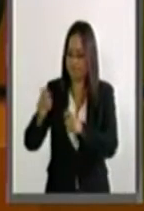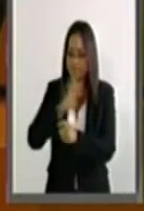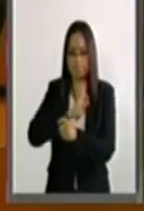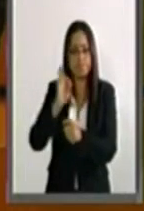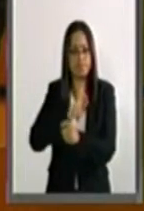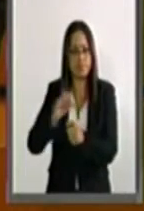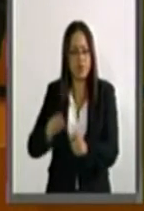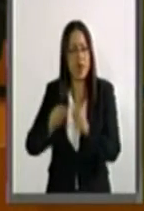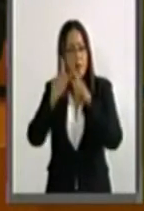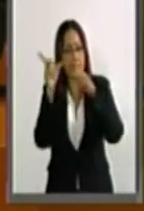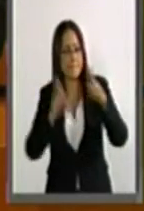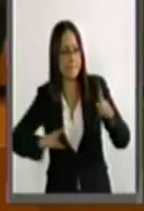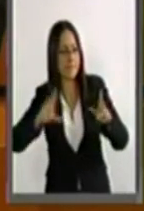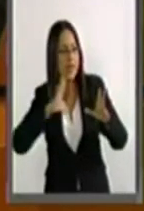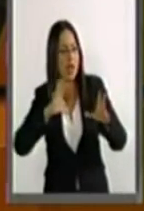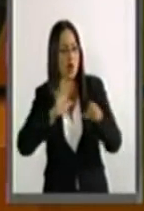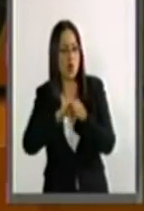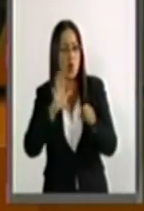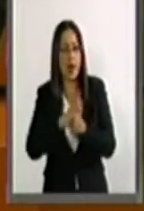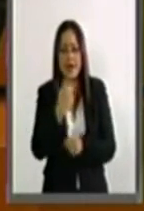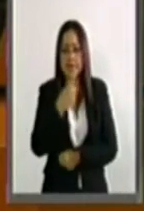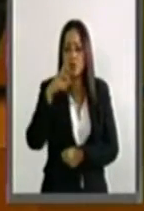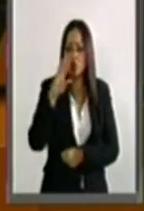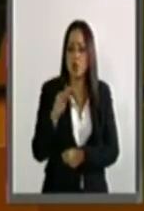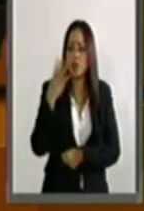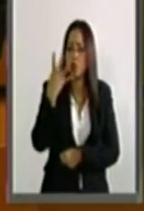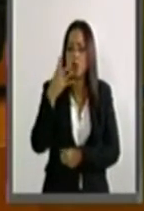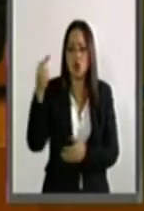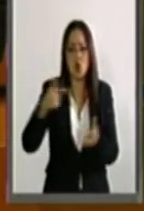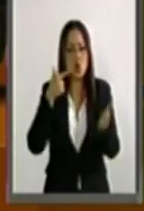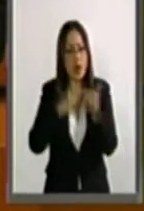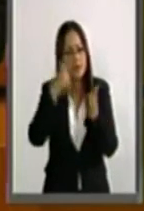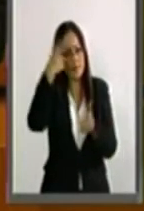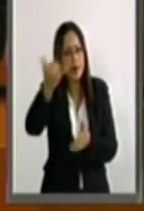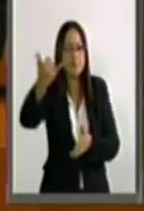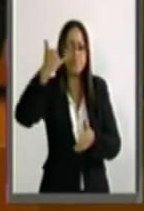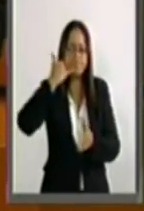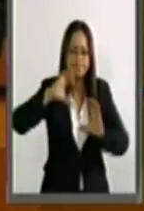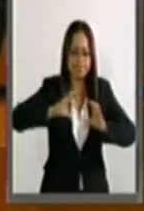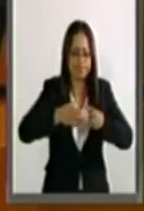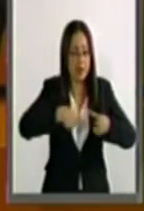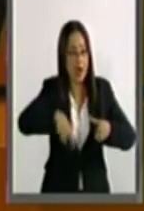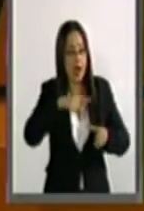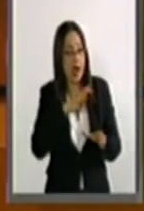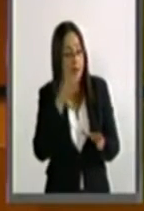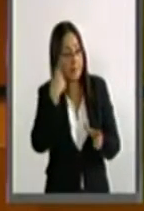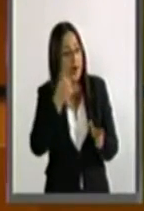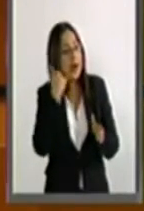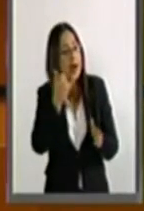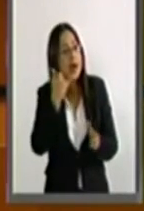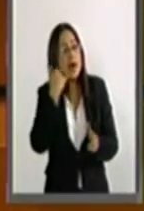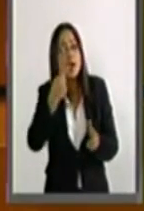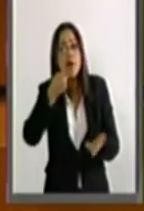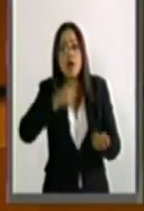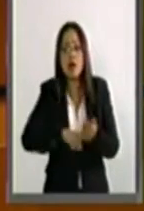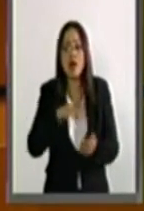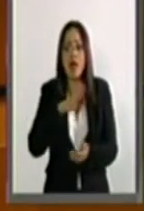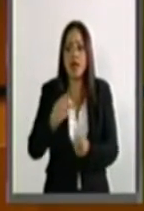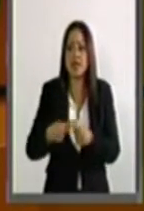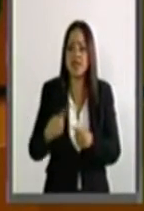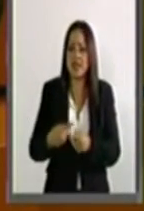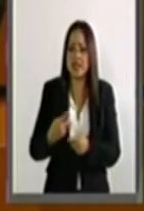nivel nacional existen 194 centros de atención de llamadas de emergencia atendidos por más de